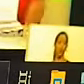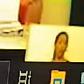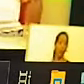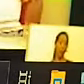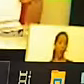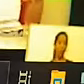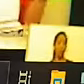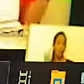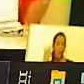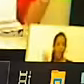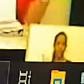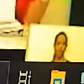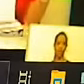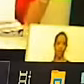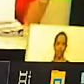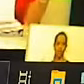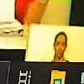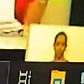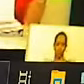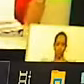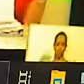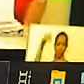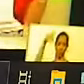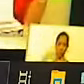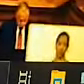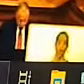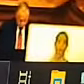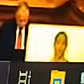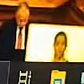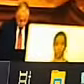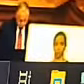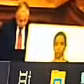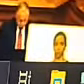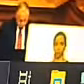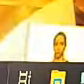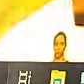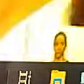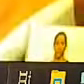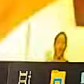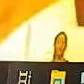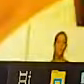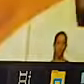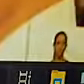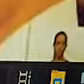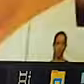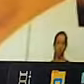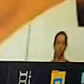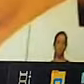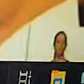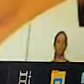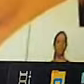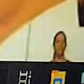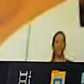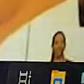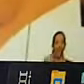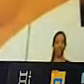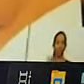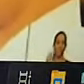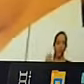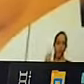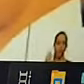creo que sepultarse como político. La oposición quiere ir a elecciones parlamentarias, va a